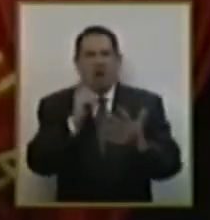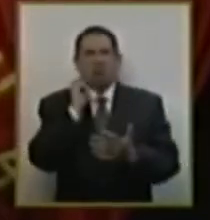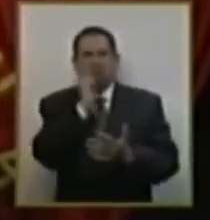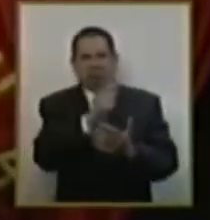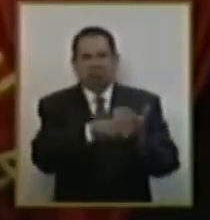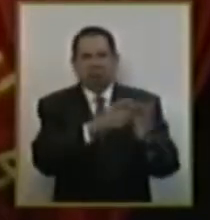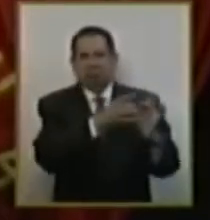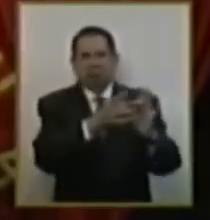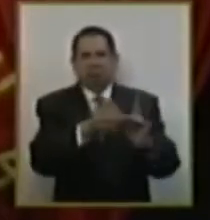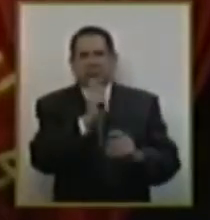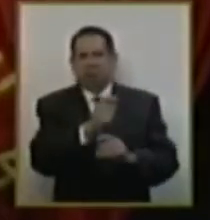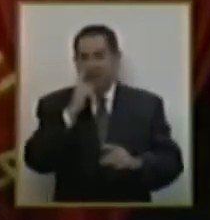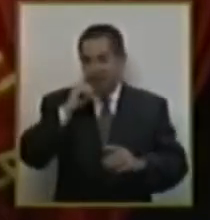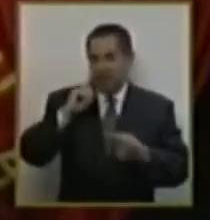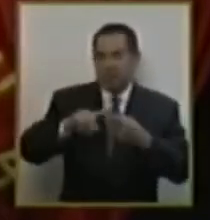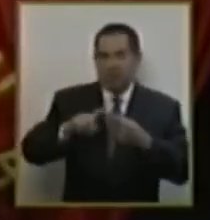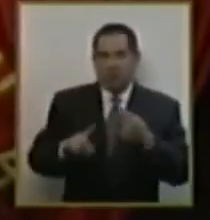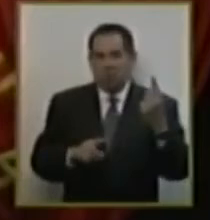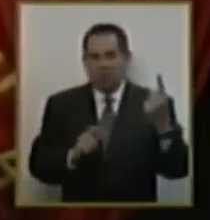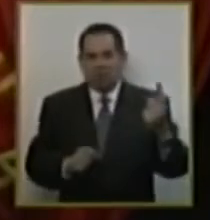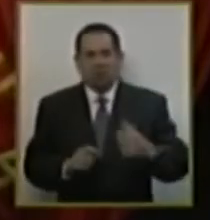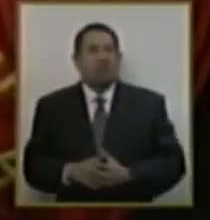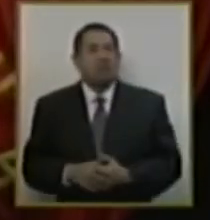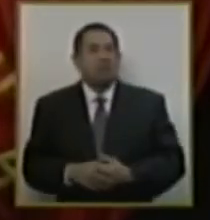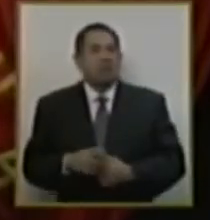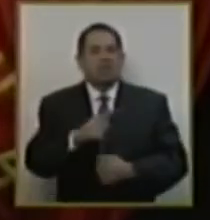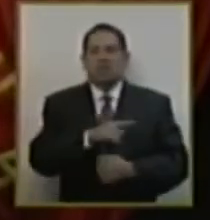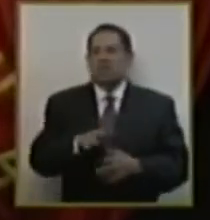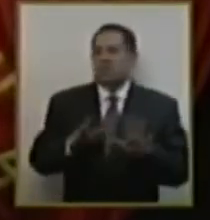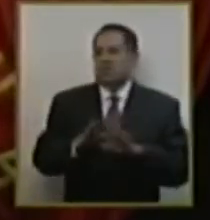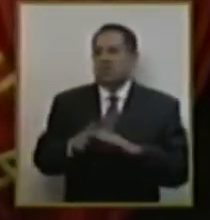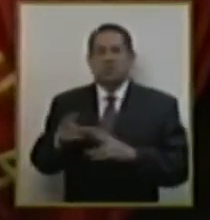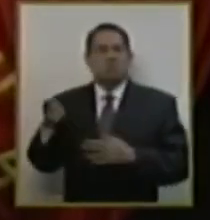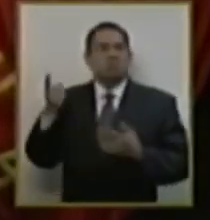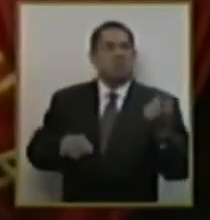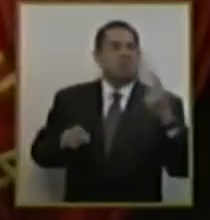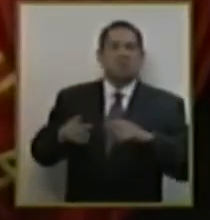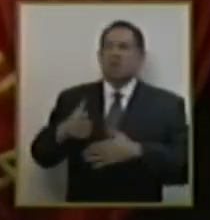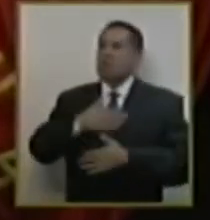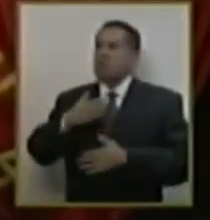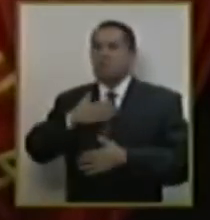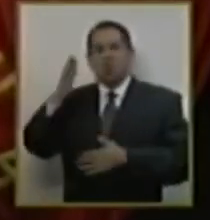común. Primero, se apoyan en el caudillismo y el carisma.